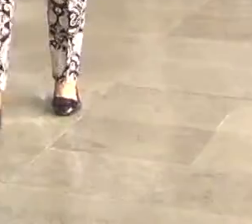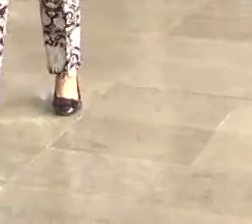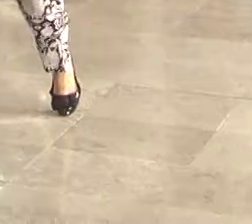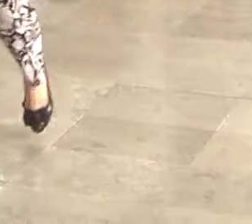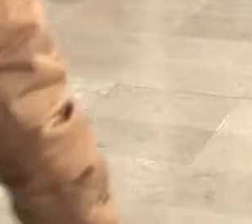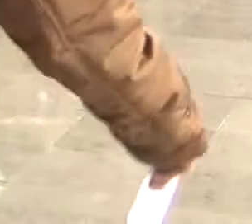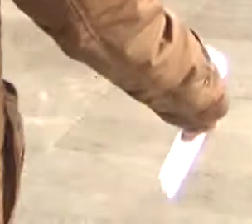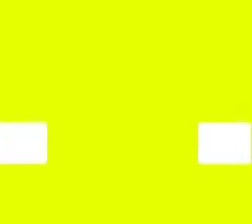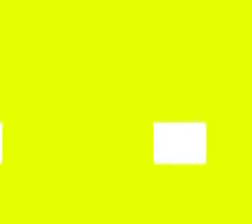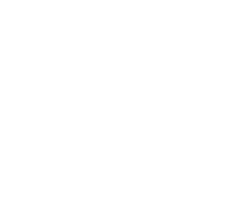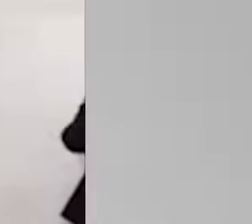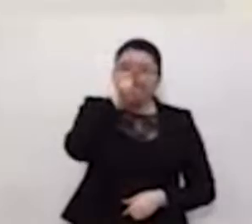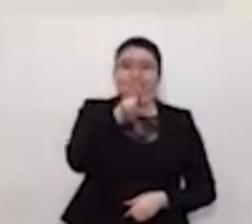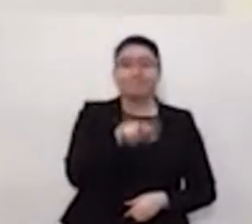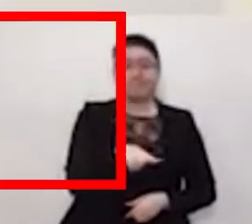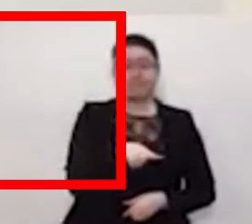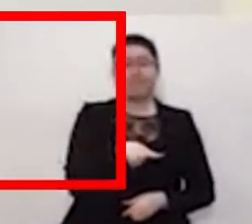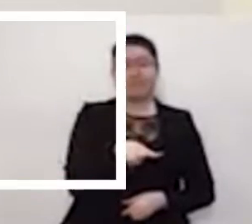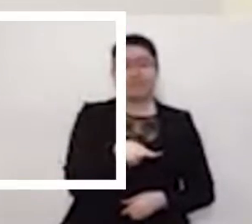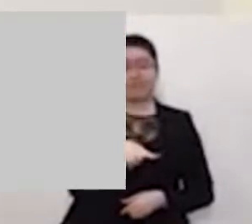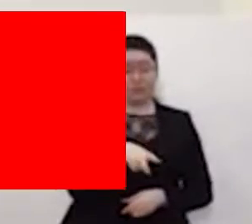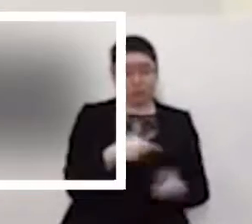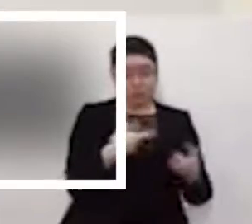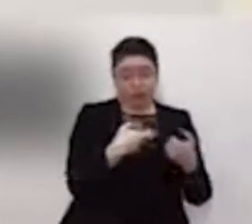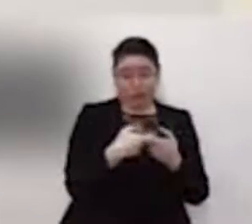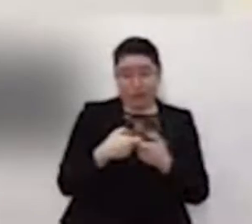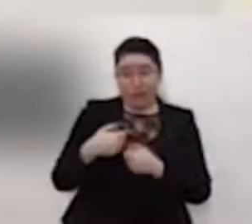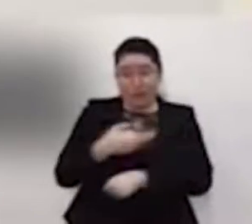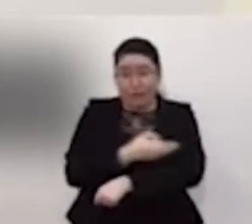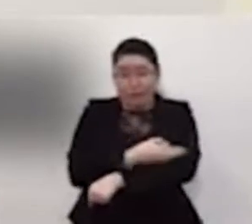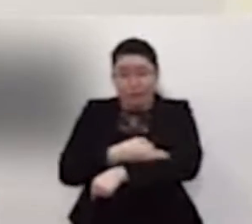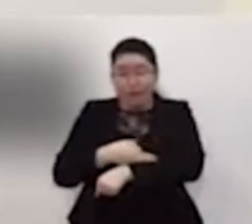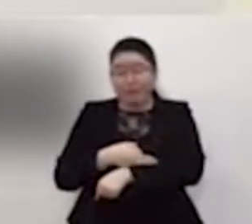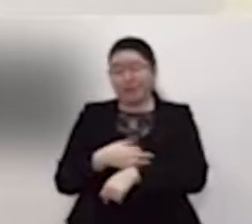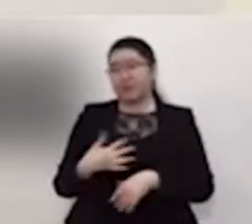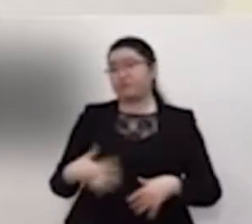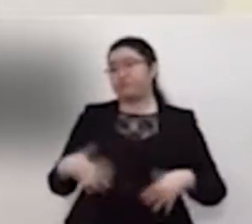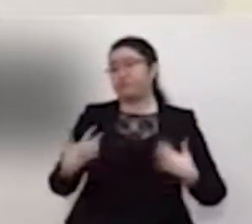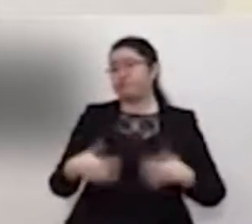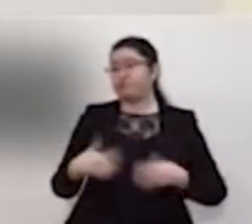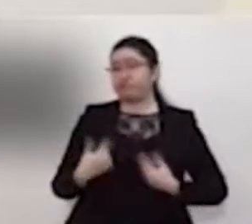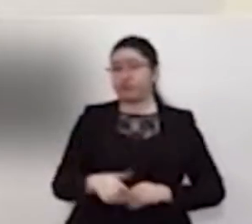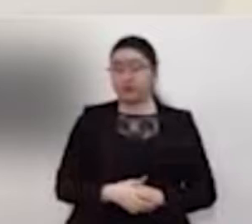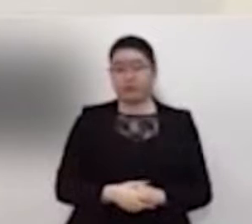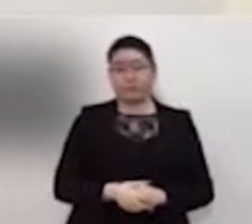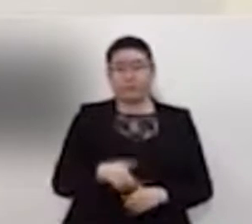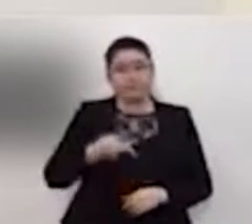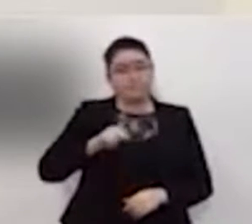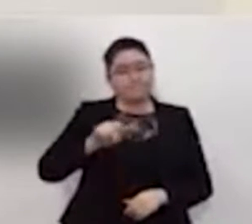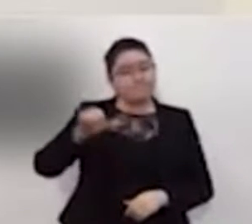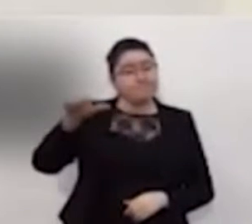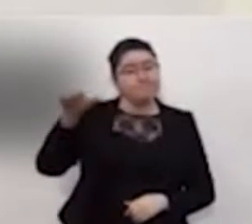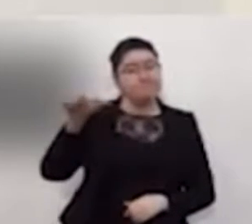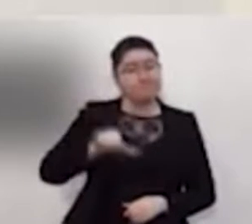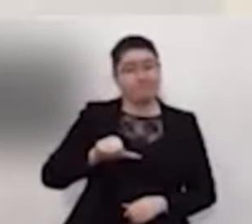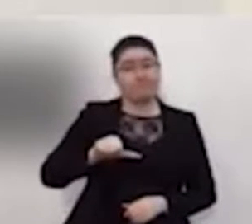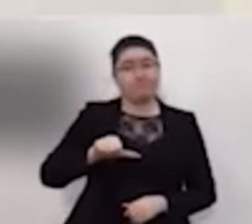y agua. En la economía de las familias también. Pero el día de